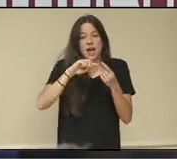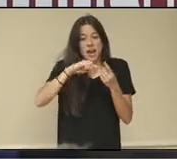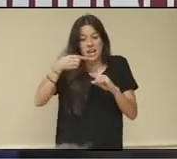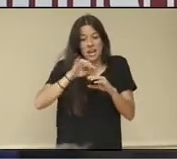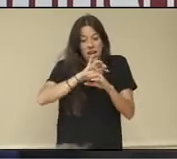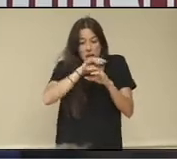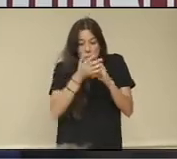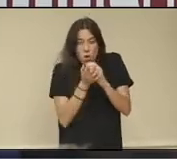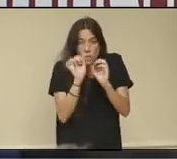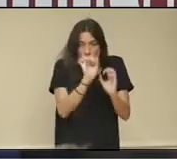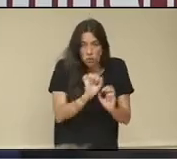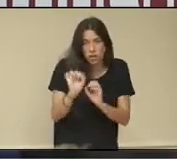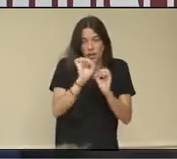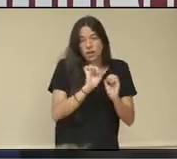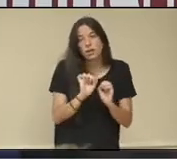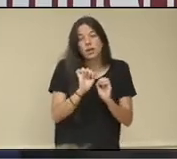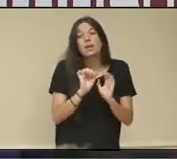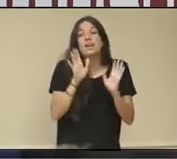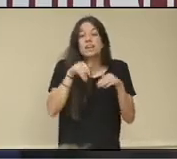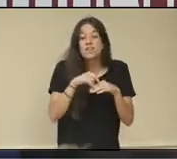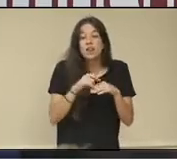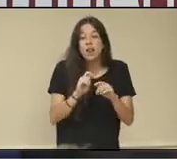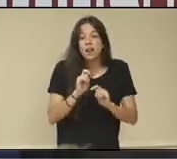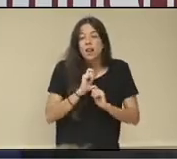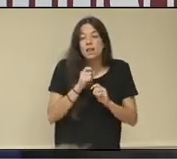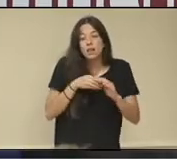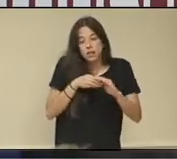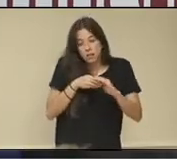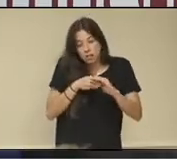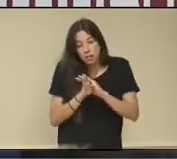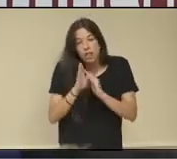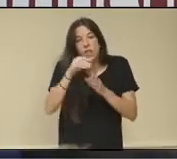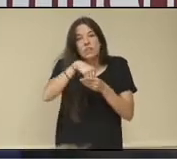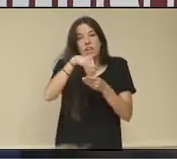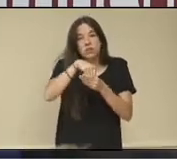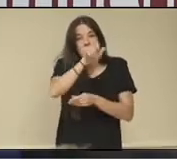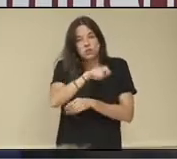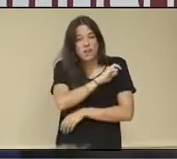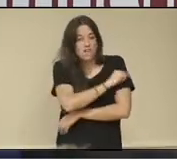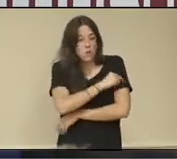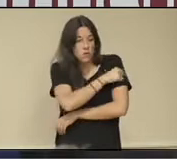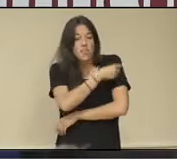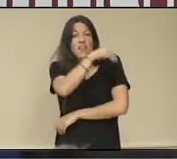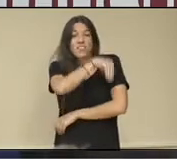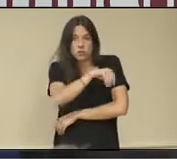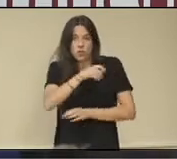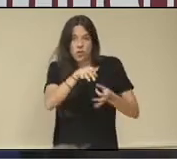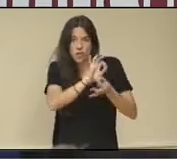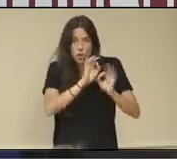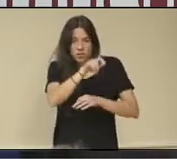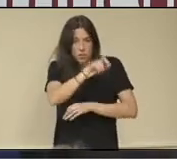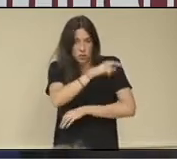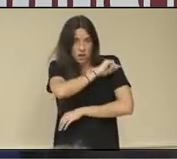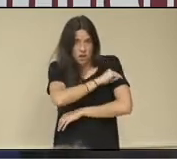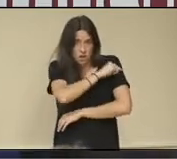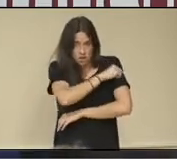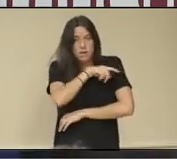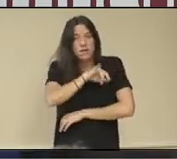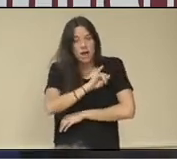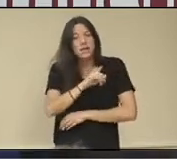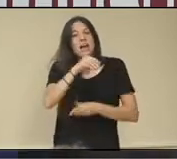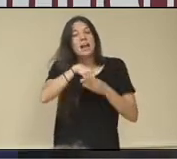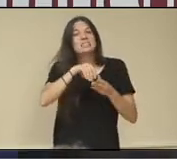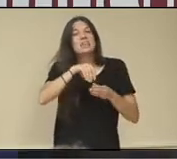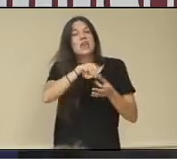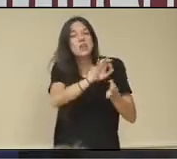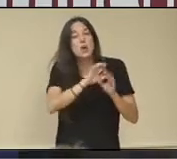ARN y lo introducen en la persona vacunada, en las células de nuestro músculo, en las